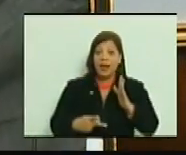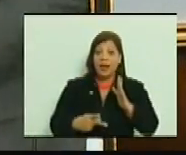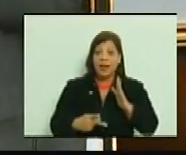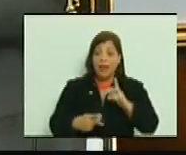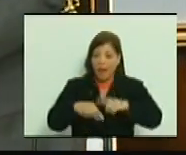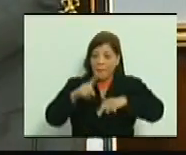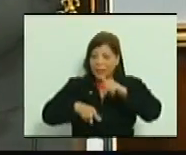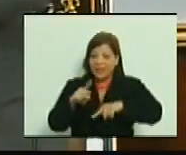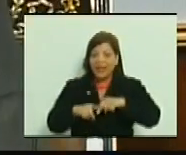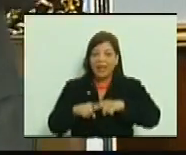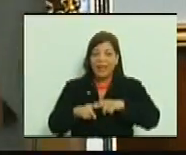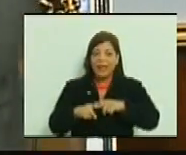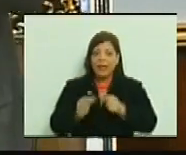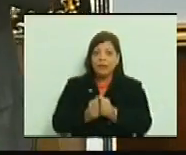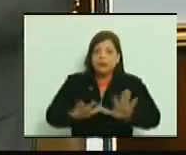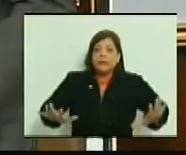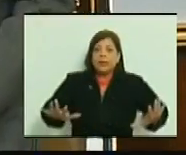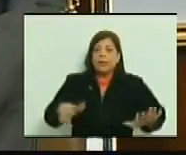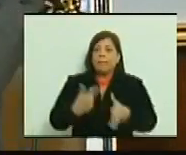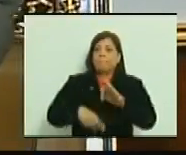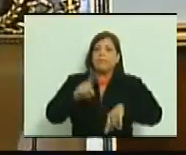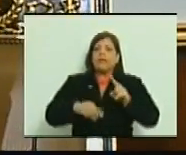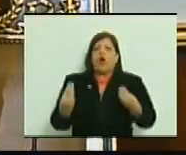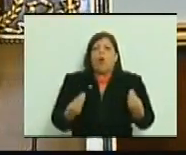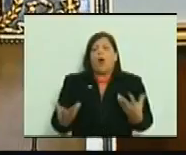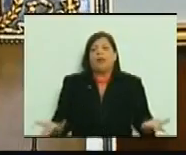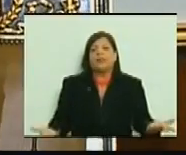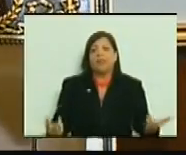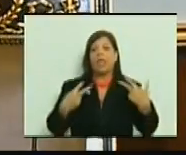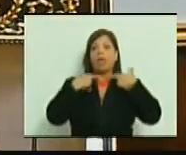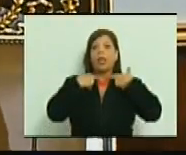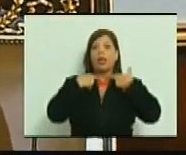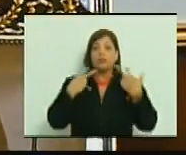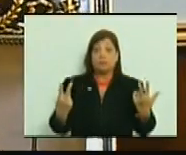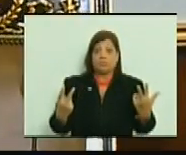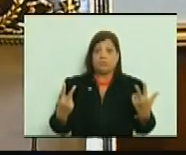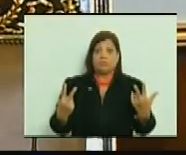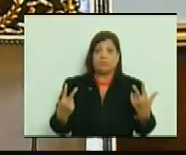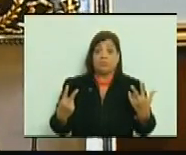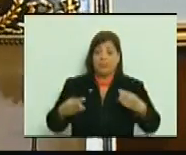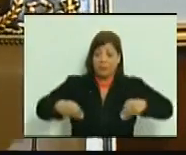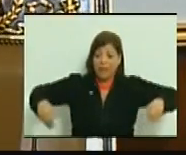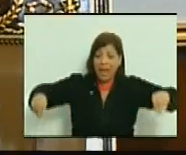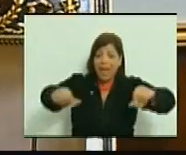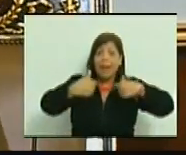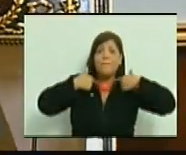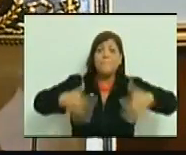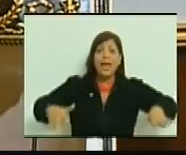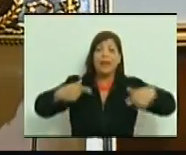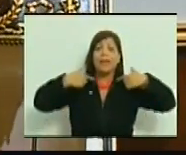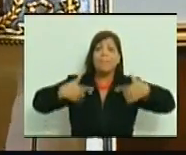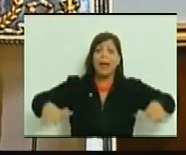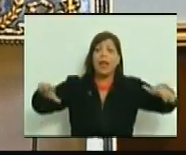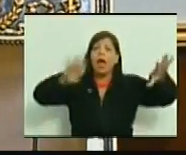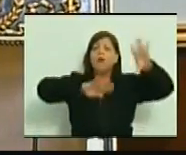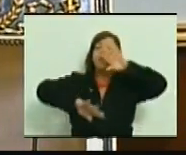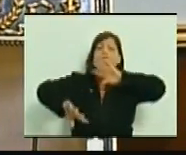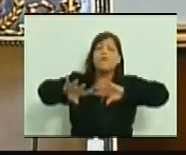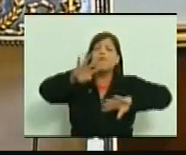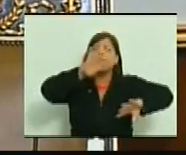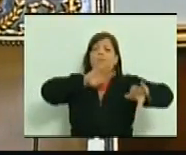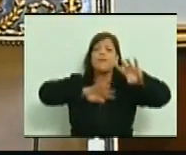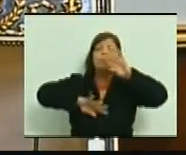insumo que el plan de siembra sin insumo. Porque se nos quedan las hectáreas, quedan las expectativas, queda la frustración de